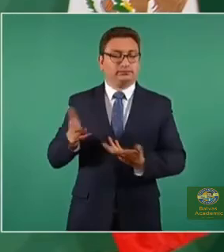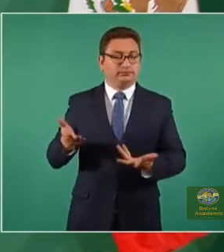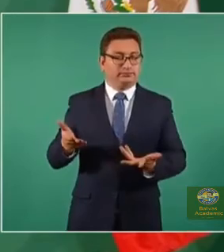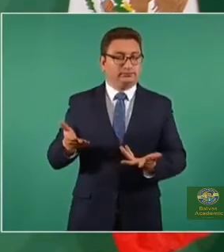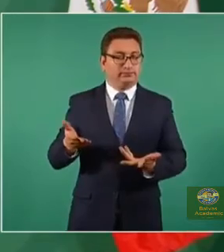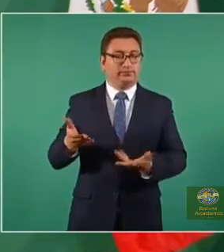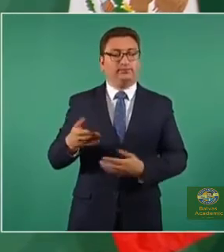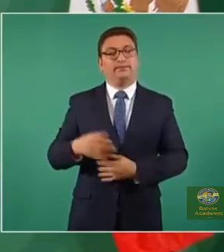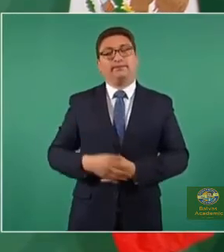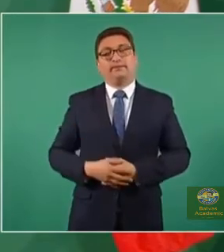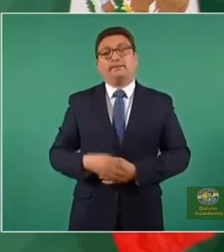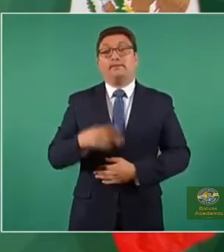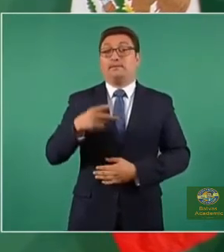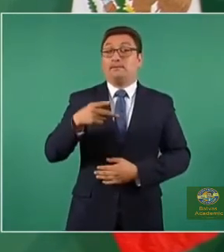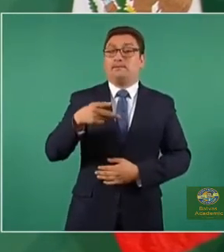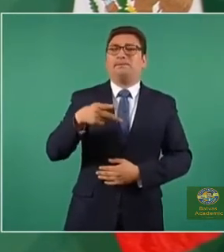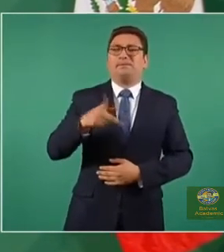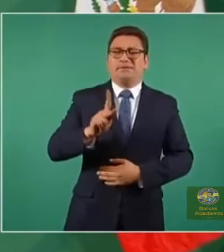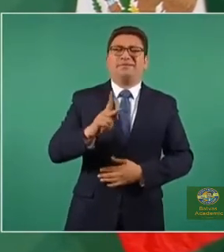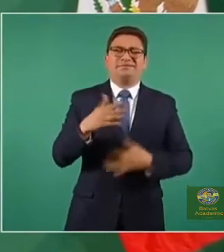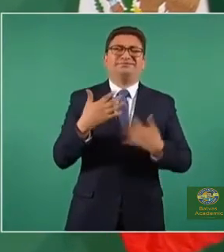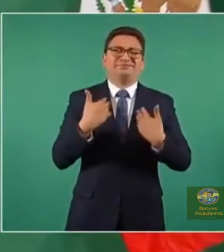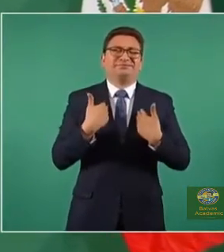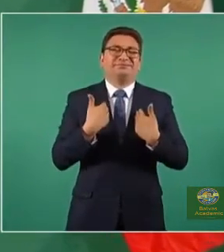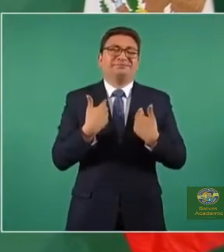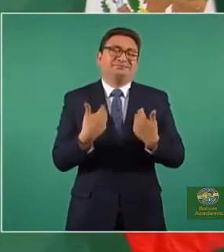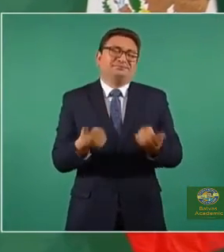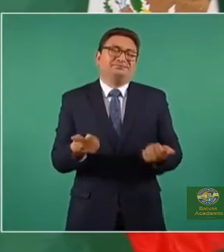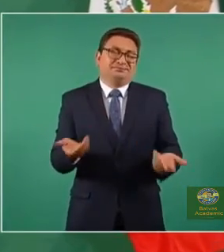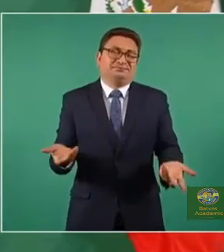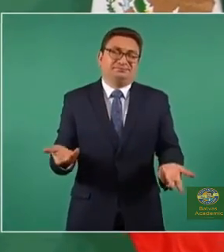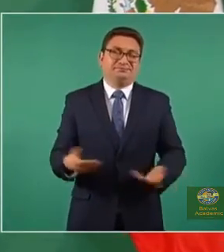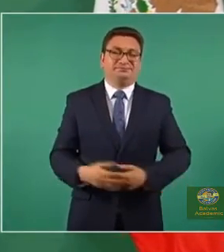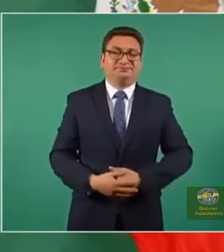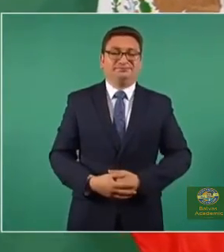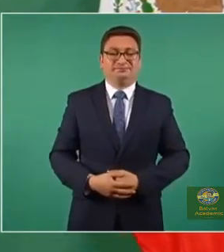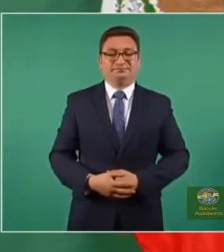Pero se entiende,